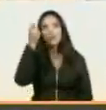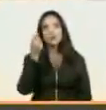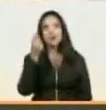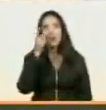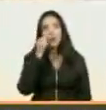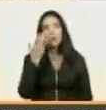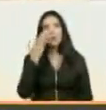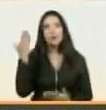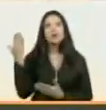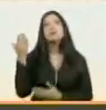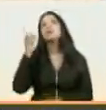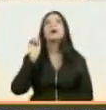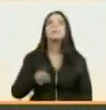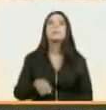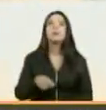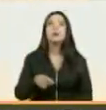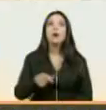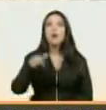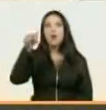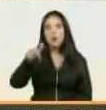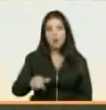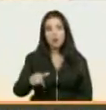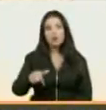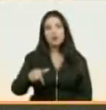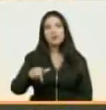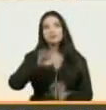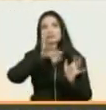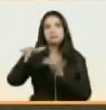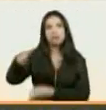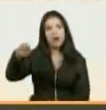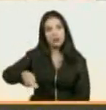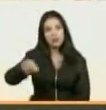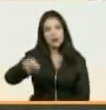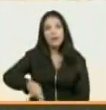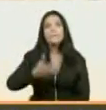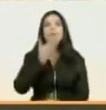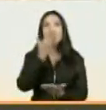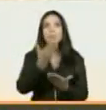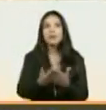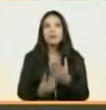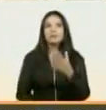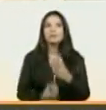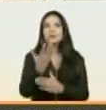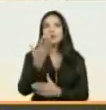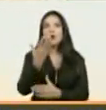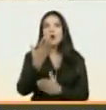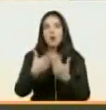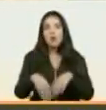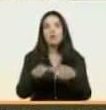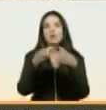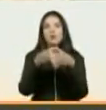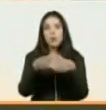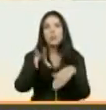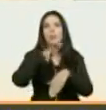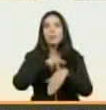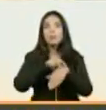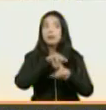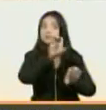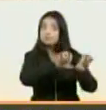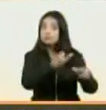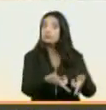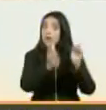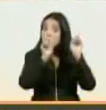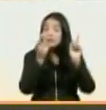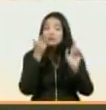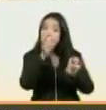Carreño, quien también ha acudido el día de hoy al Tribunal Supremo de Justicia para solicitar la conformación de una junta médica que permita evaluar